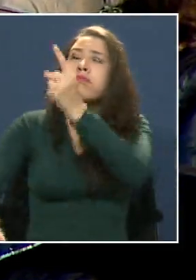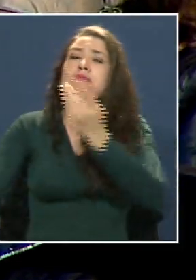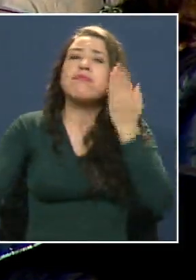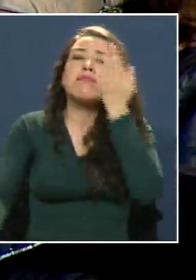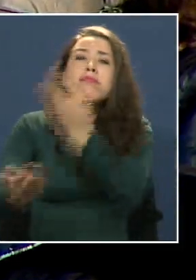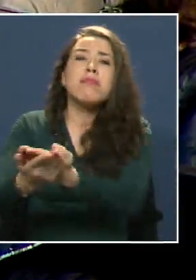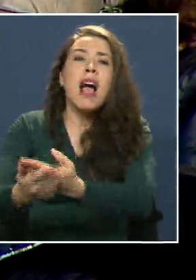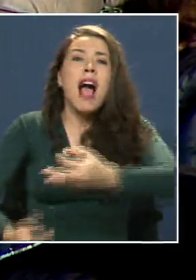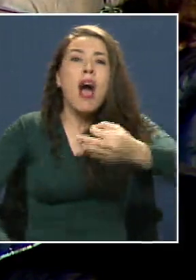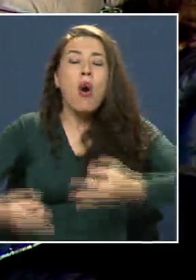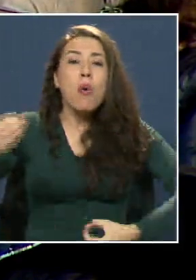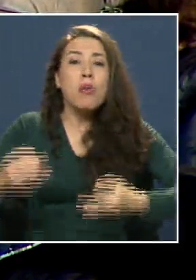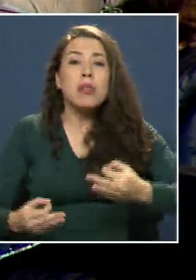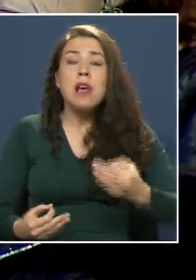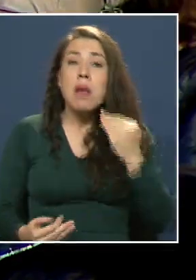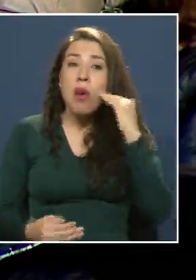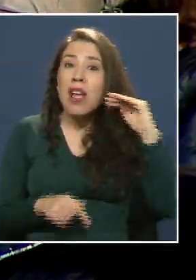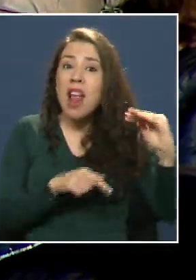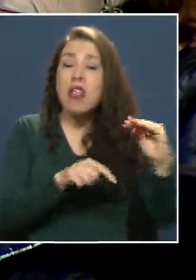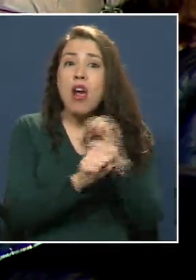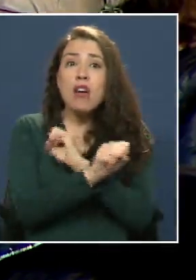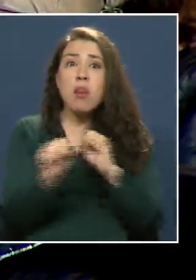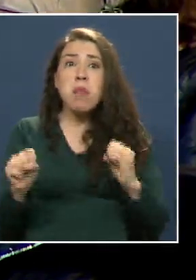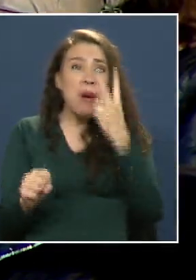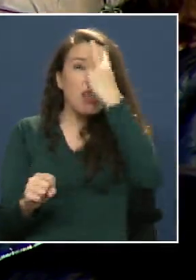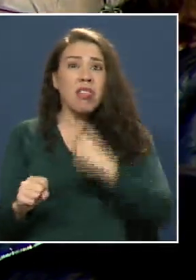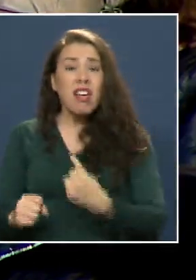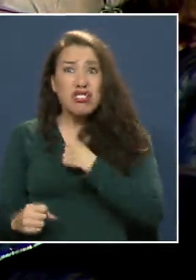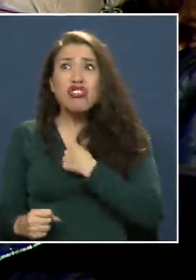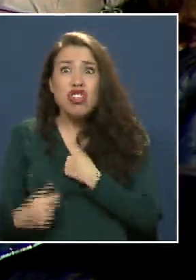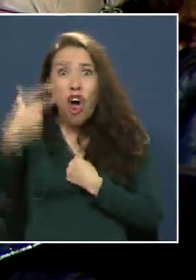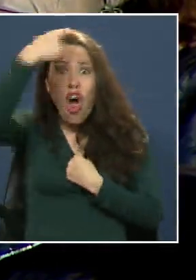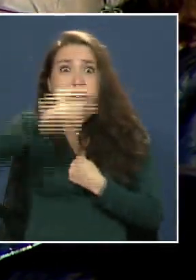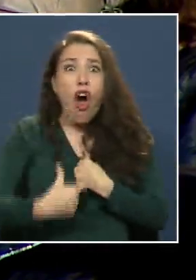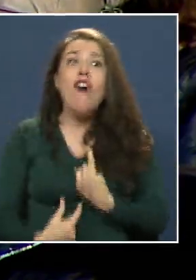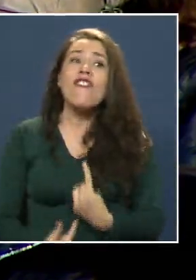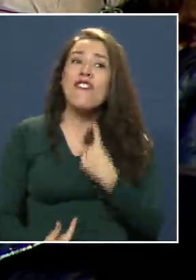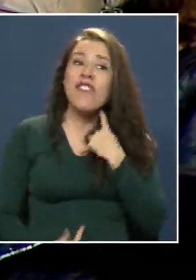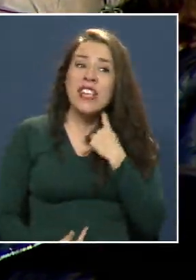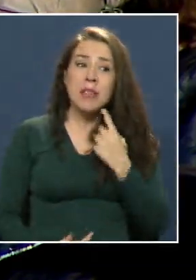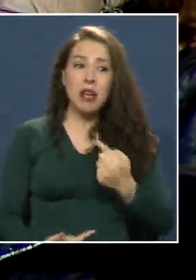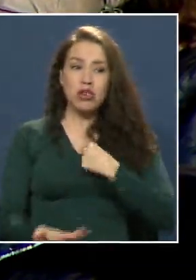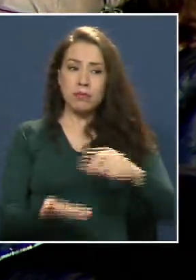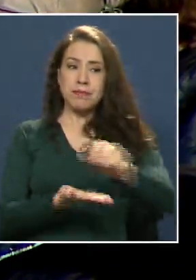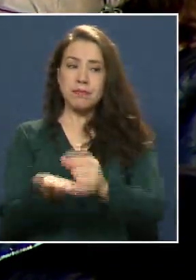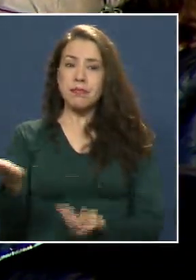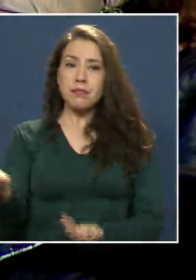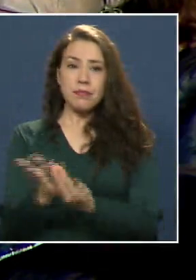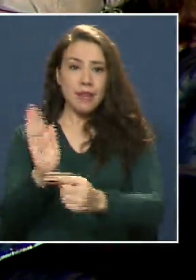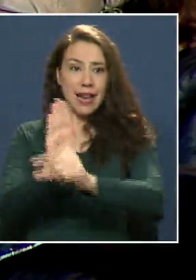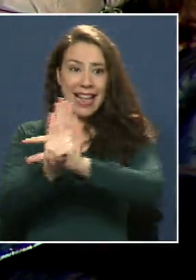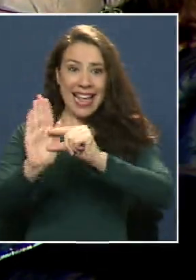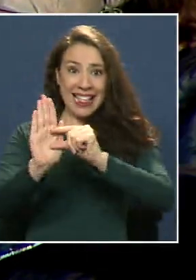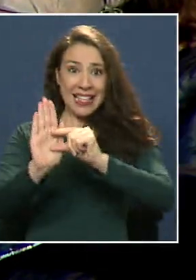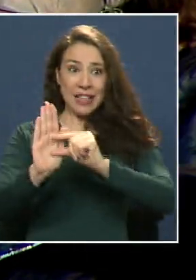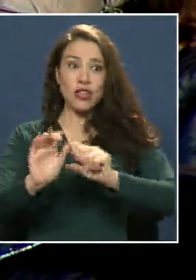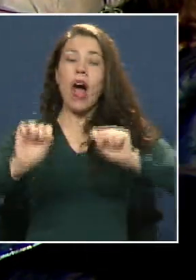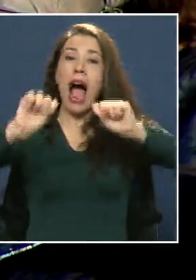si ni siquiera ha podido reconocer su condición de víctima? Yo presenté una indicación que fue aprobada por los